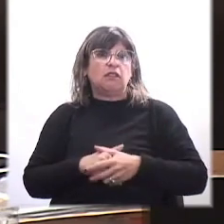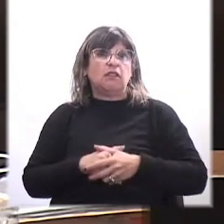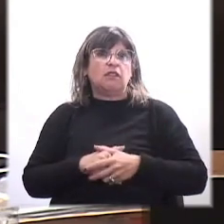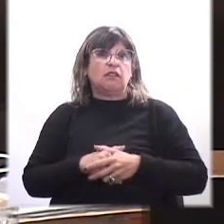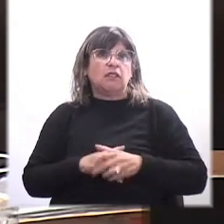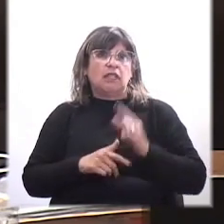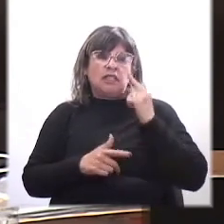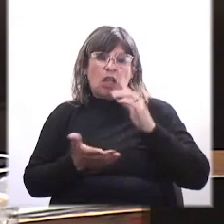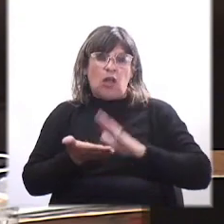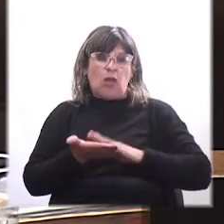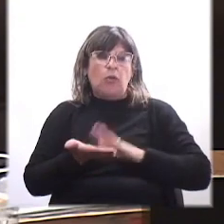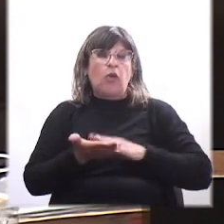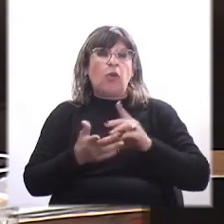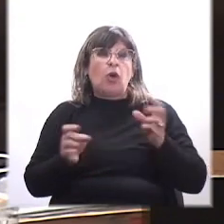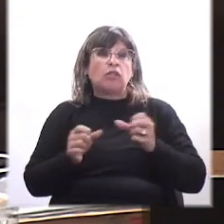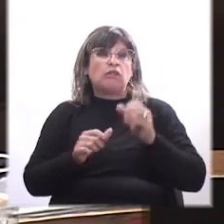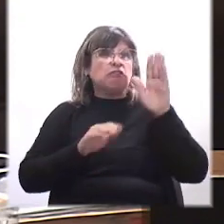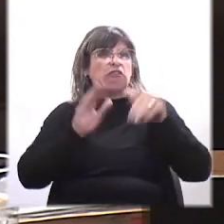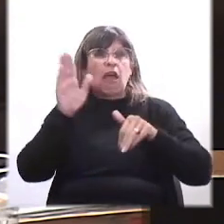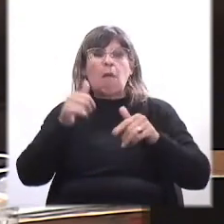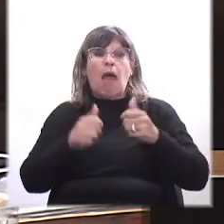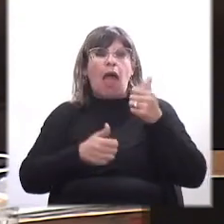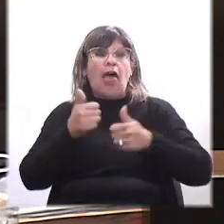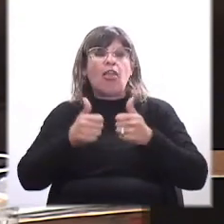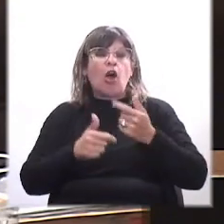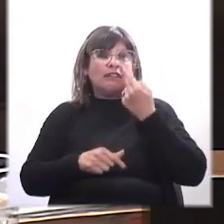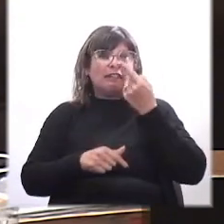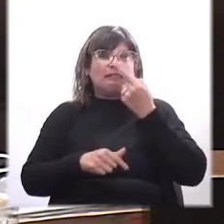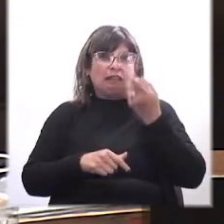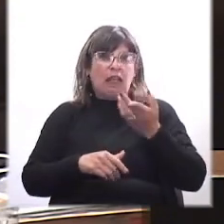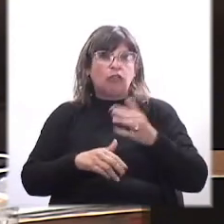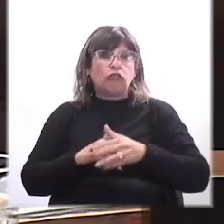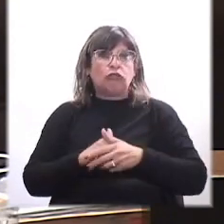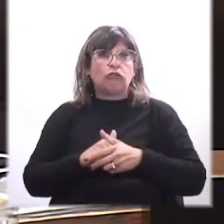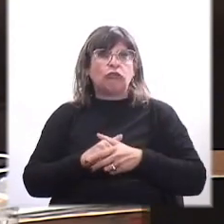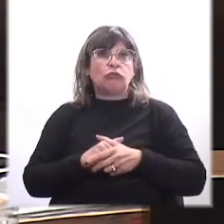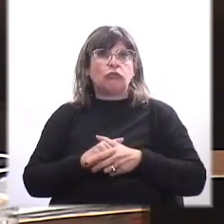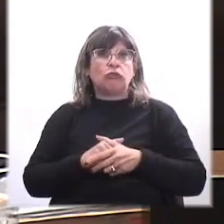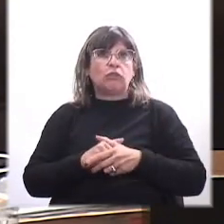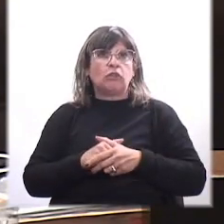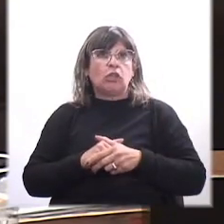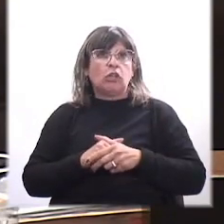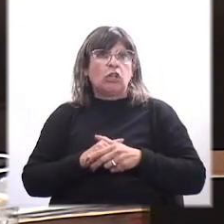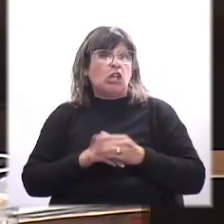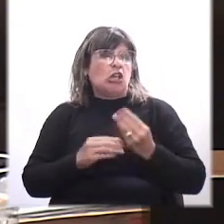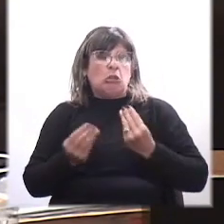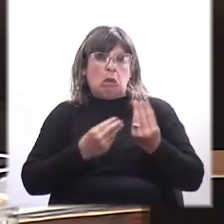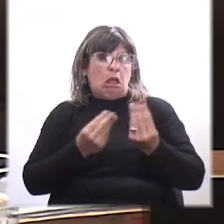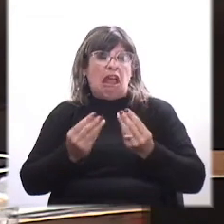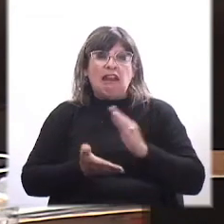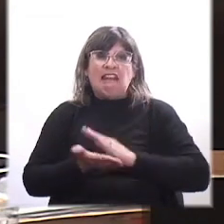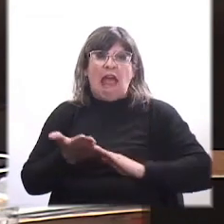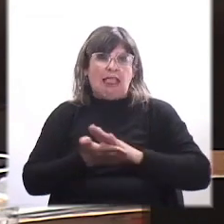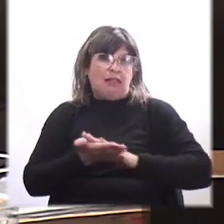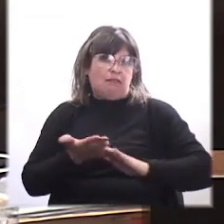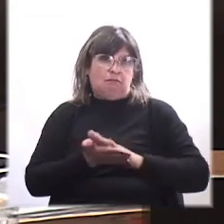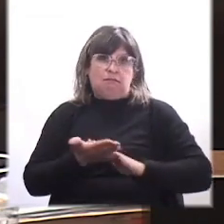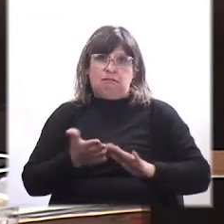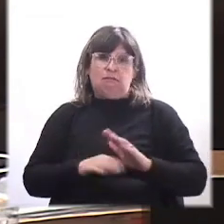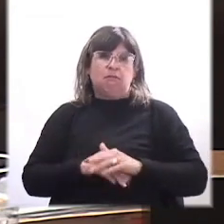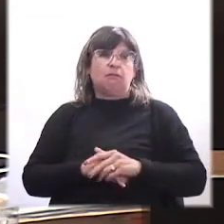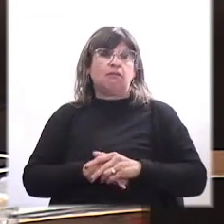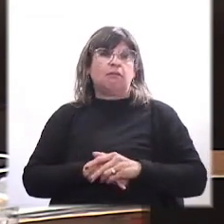Está la prueba cuando se hizo el llamado a interesados y no se presentó nadie.